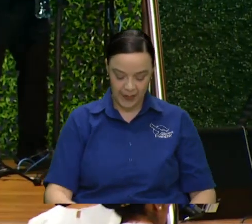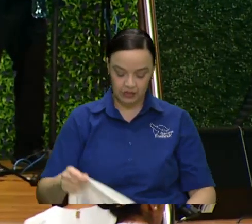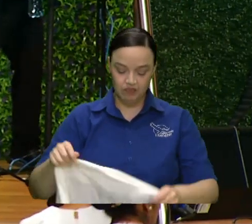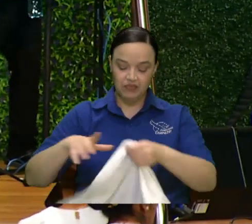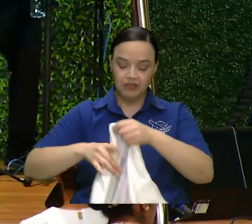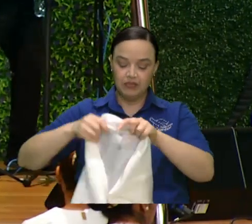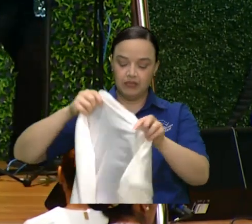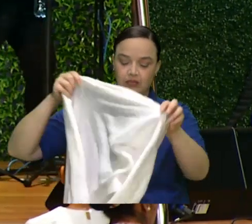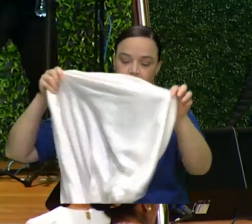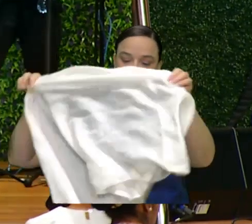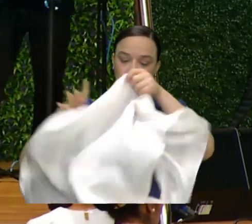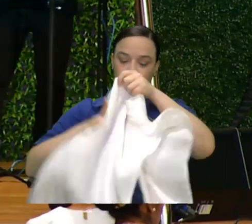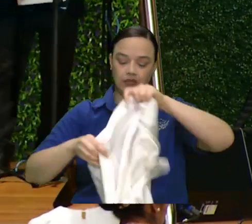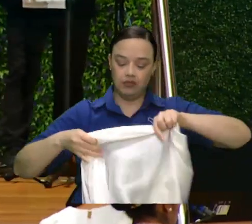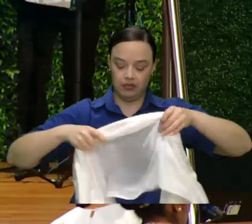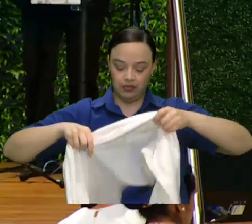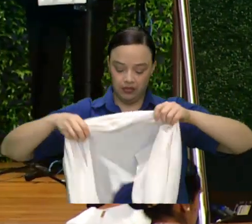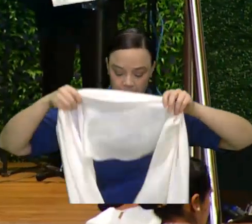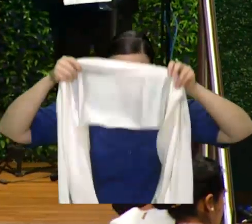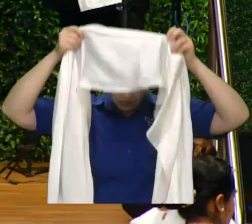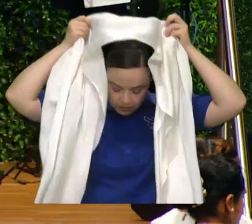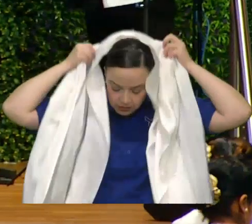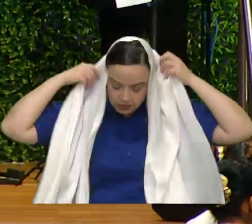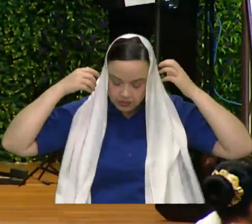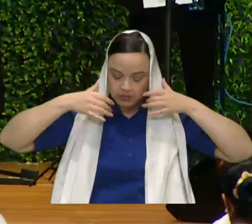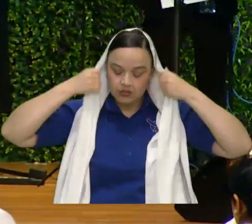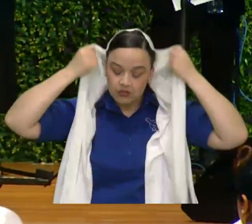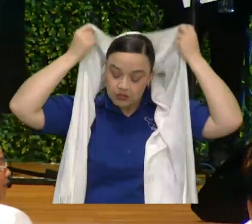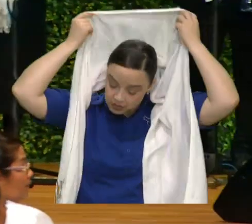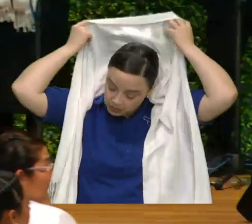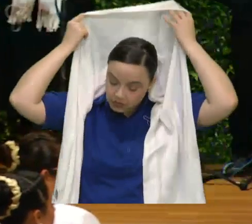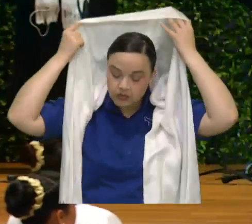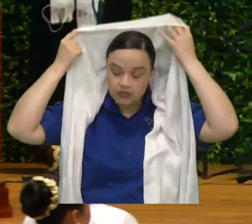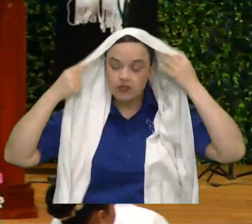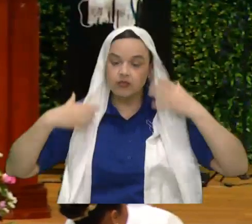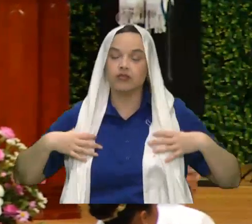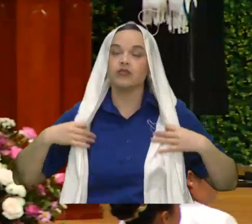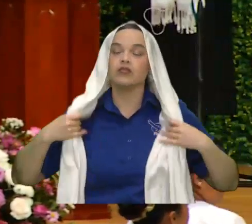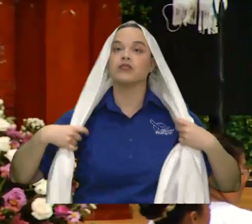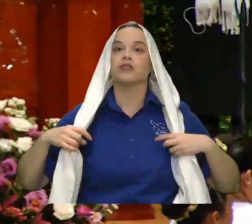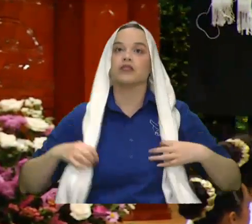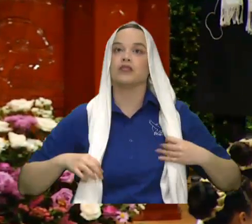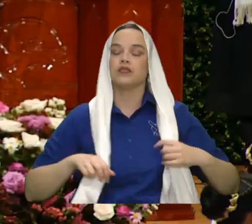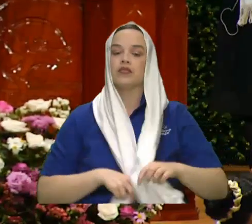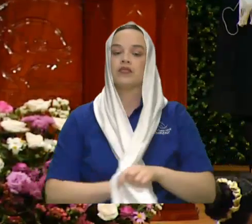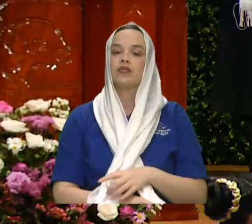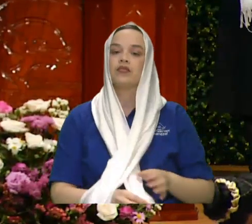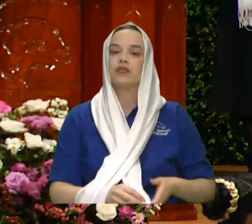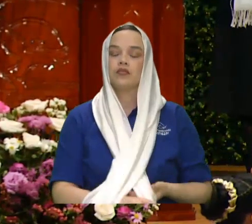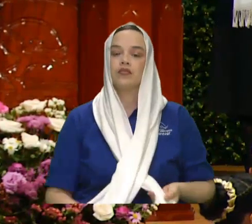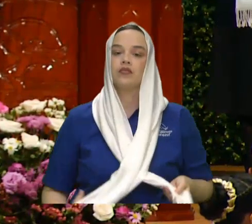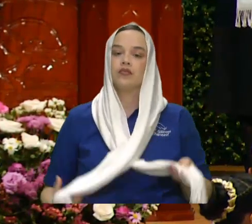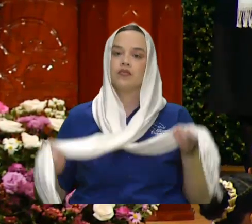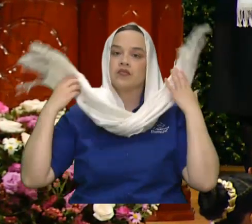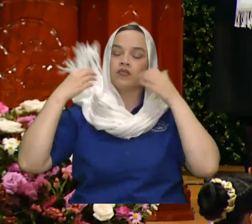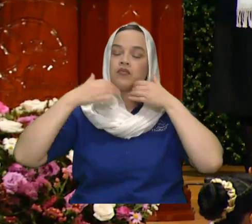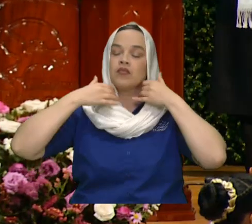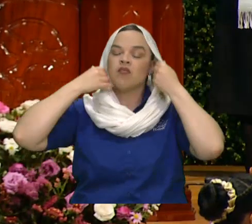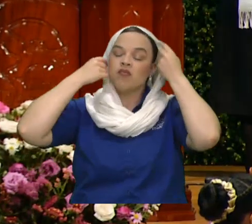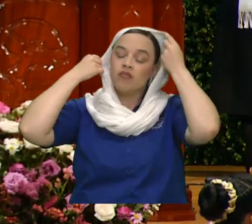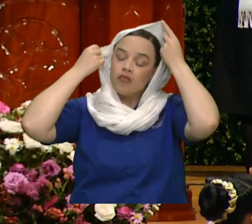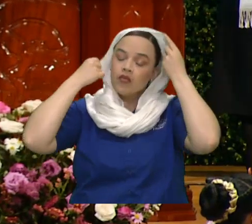apóstol que bendiga a su familia pero también que nos hable en esta noche yo estoy necesitado hermano de que el señor sea el que hable a